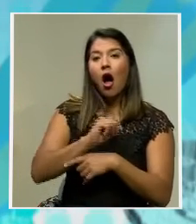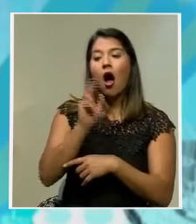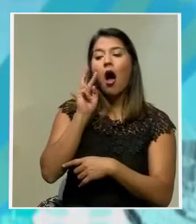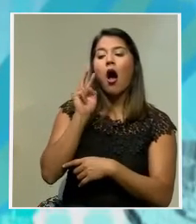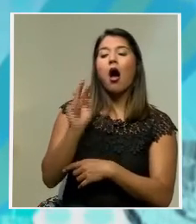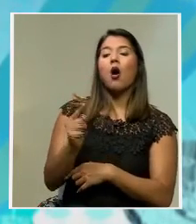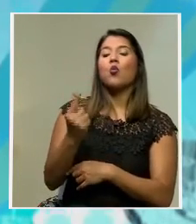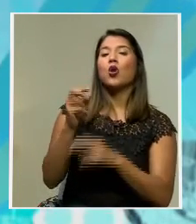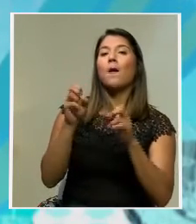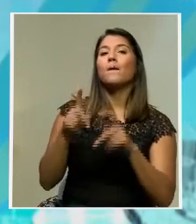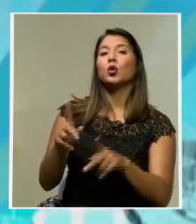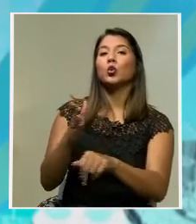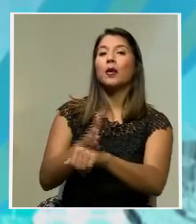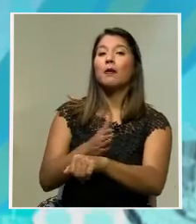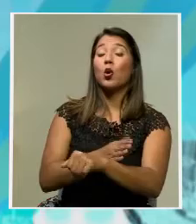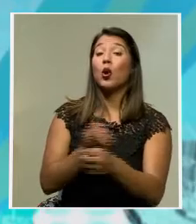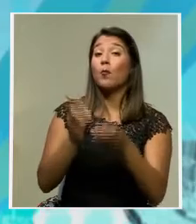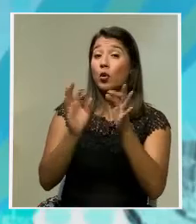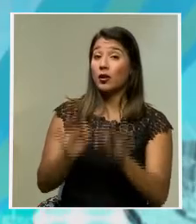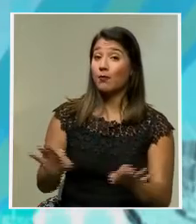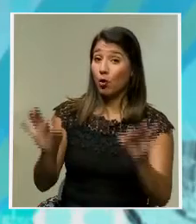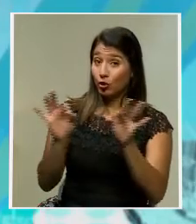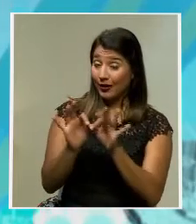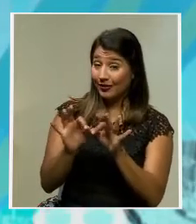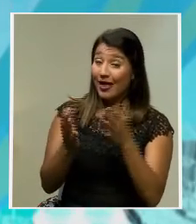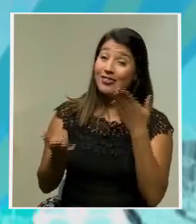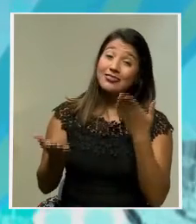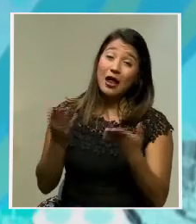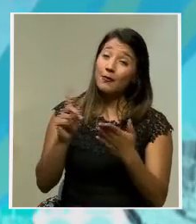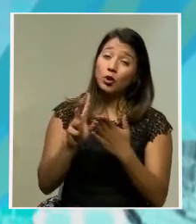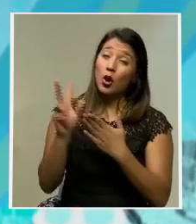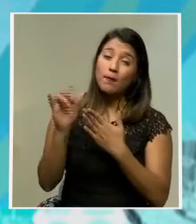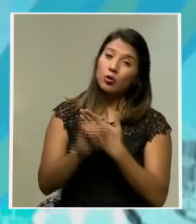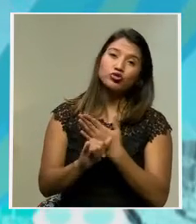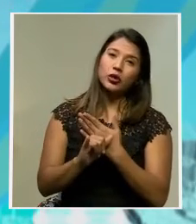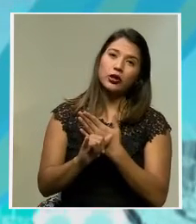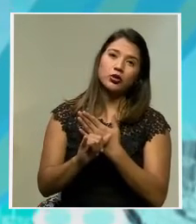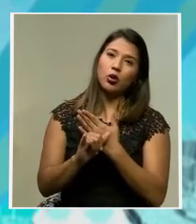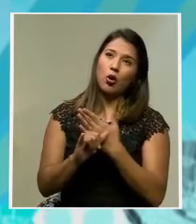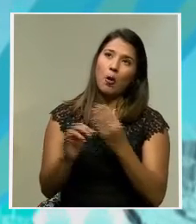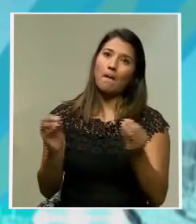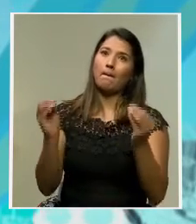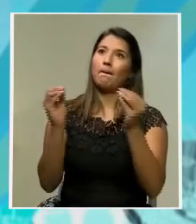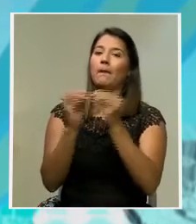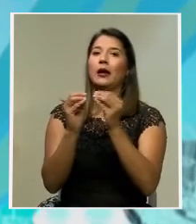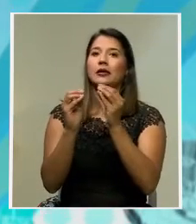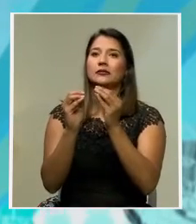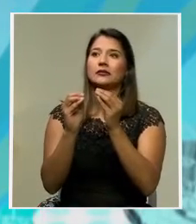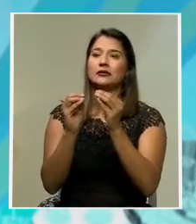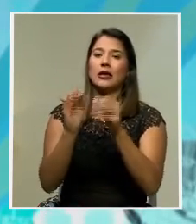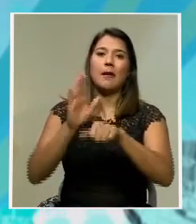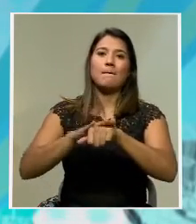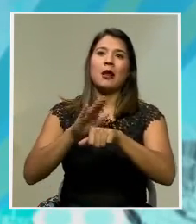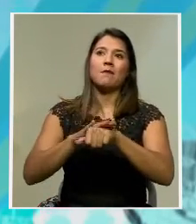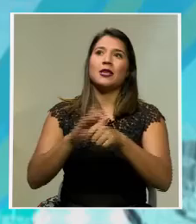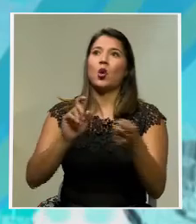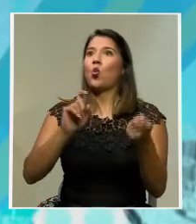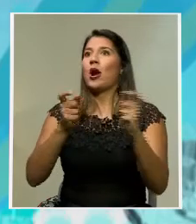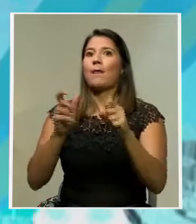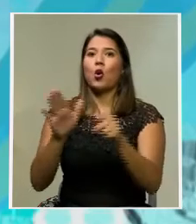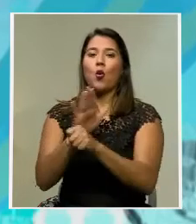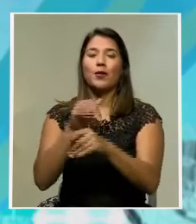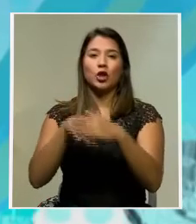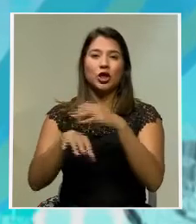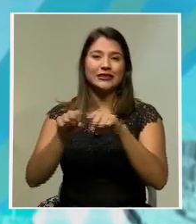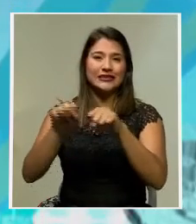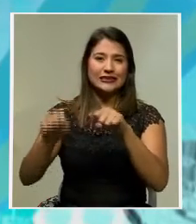de mejora importante. Quizás no es el proyecto que revoluciona todo el sistema de pensiones, como uno sí quisiera tener un proyecto de